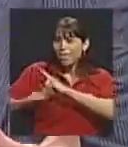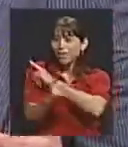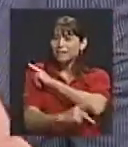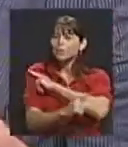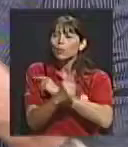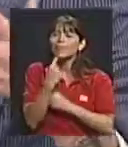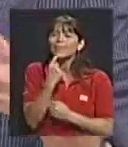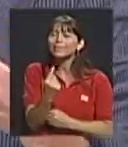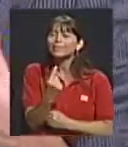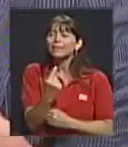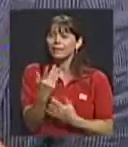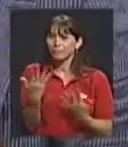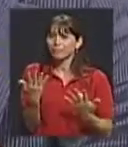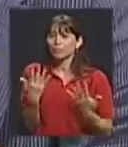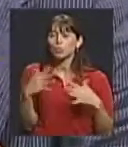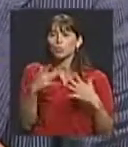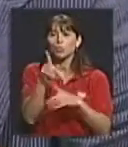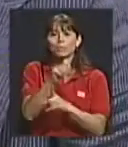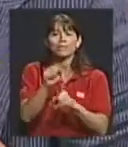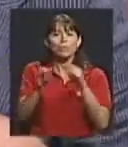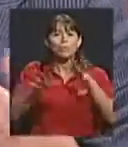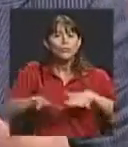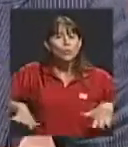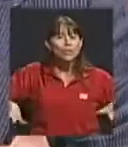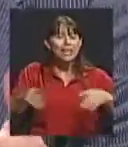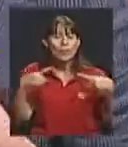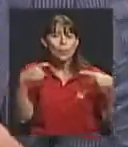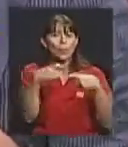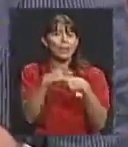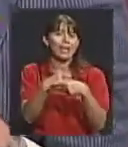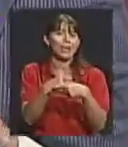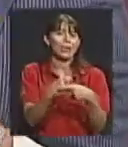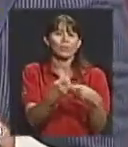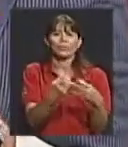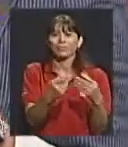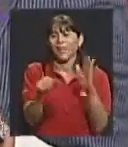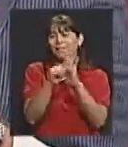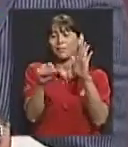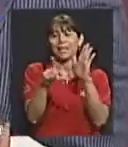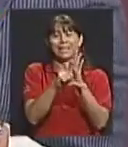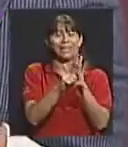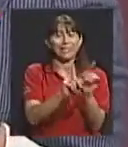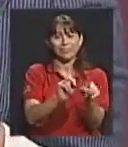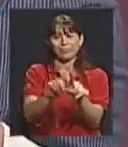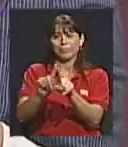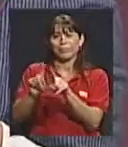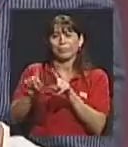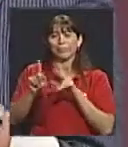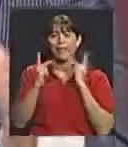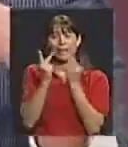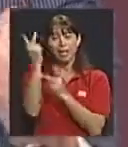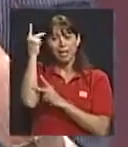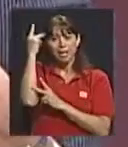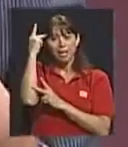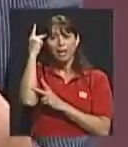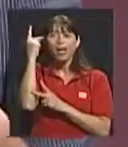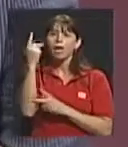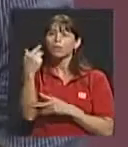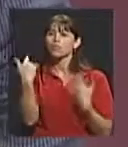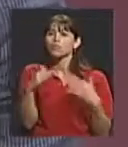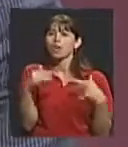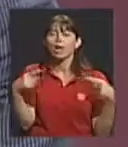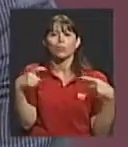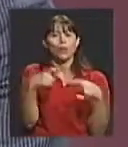efectivamente en un escenario tan complejo multipartidista como el de la asamblea legislativa hay hay una complejidad